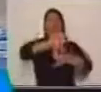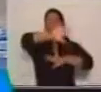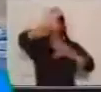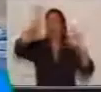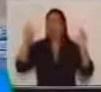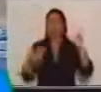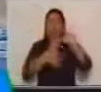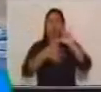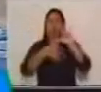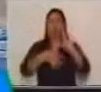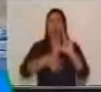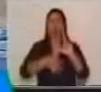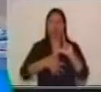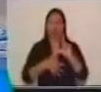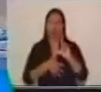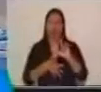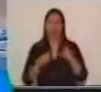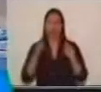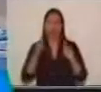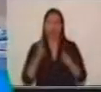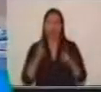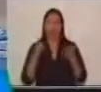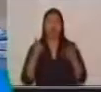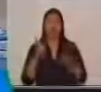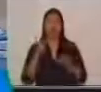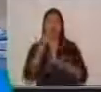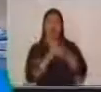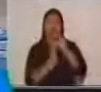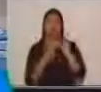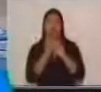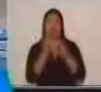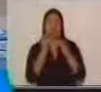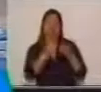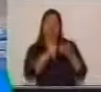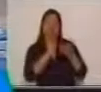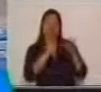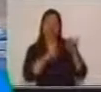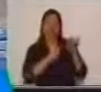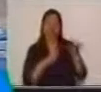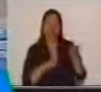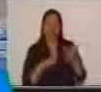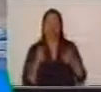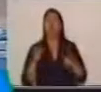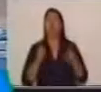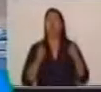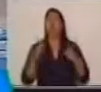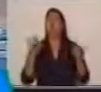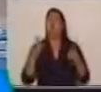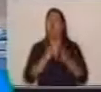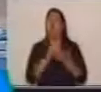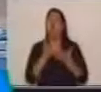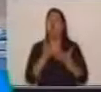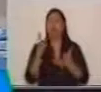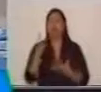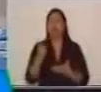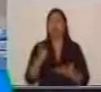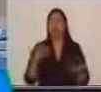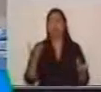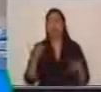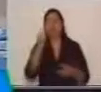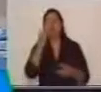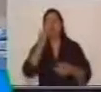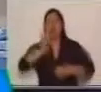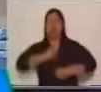literatura universal. Dentro de sus obras literarias podemos mencionar El coronel no tiene quien le escriba, 100 años de